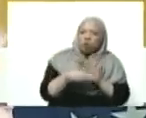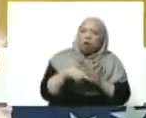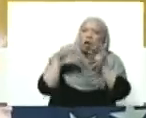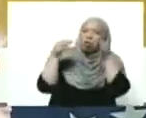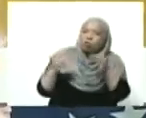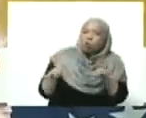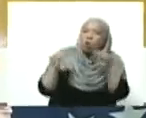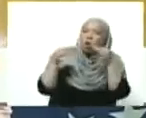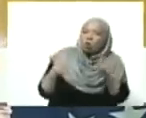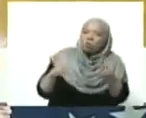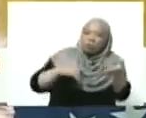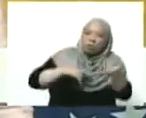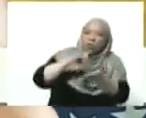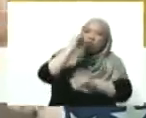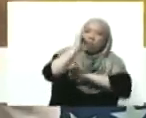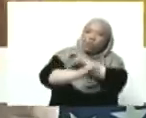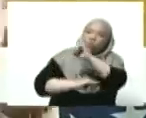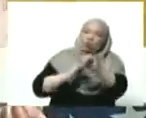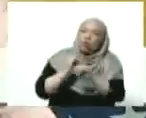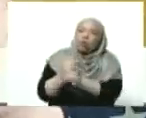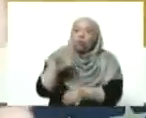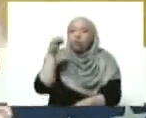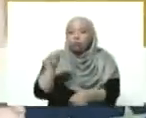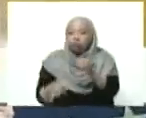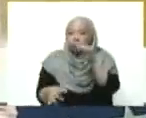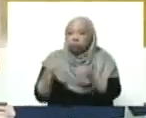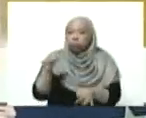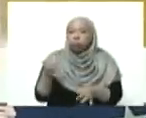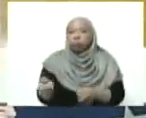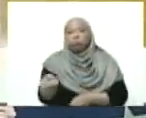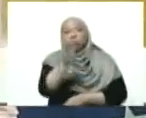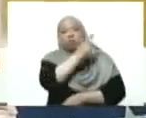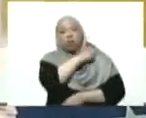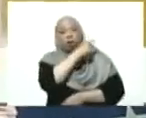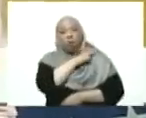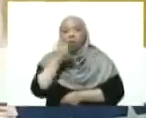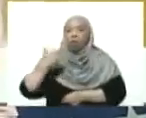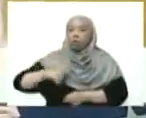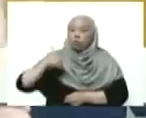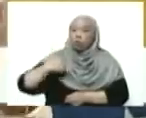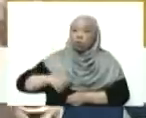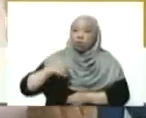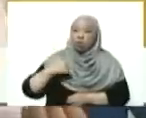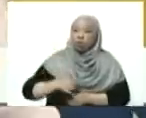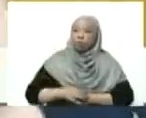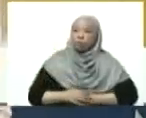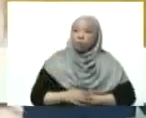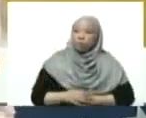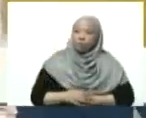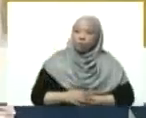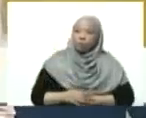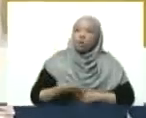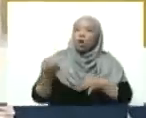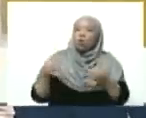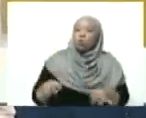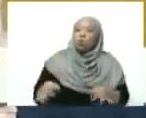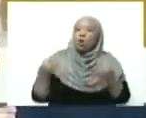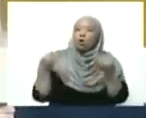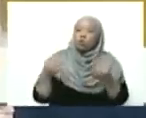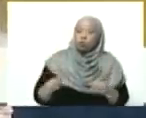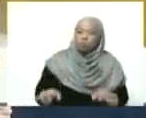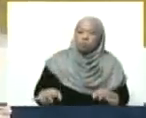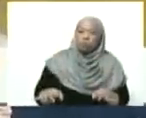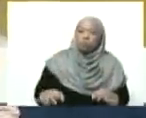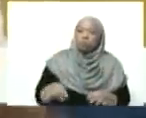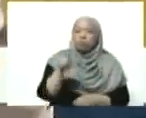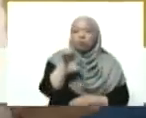aeronáutica internacional. Justamente exigen a las autoridades de Argentina a que se cumpla la normativa aeronáutica,